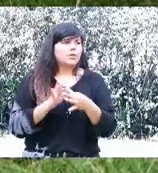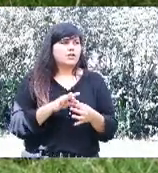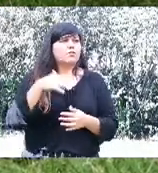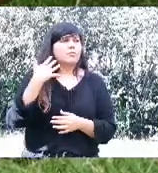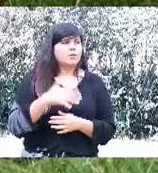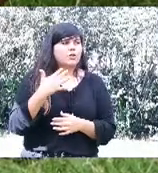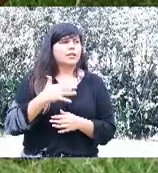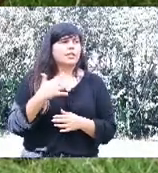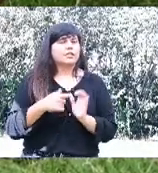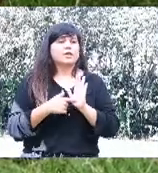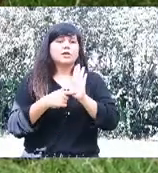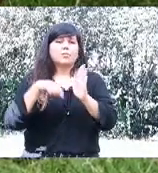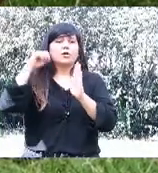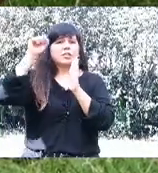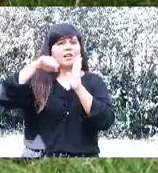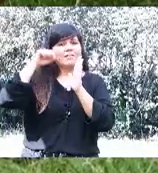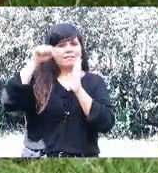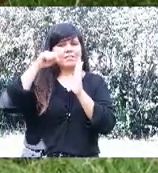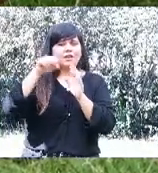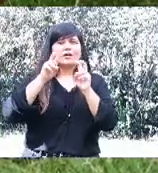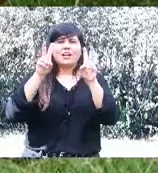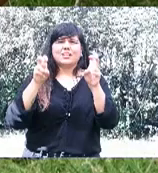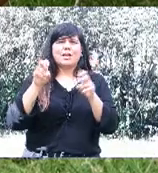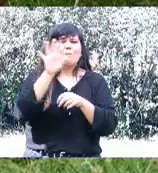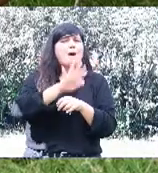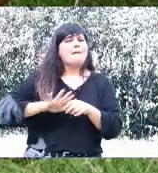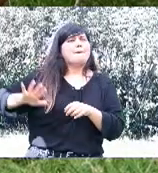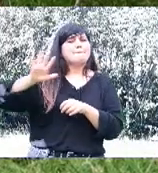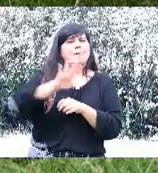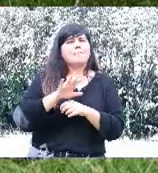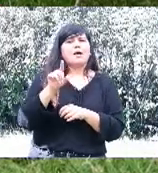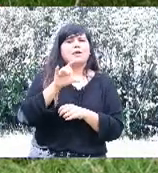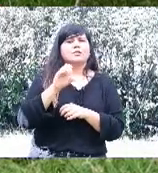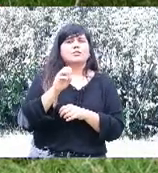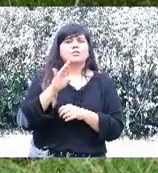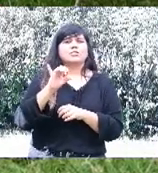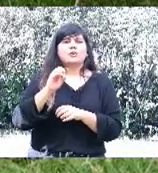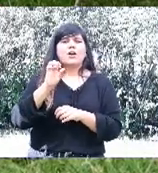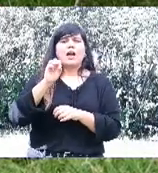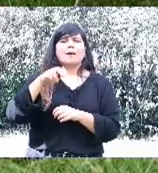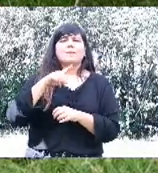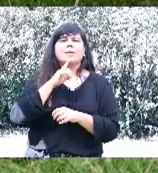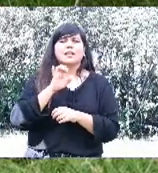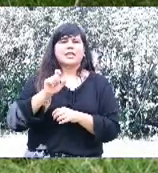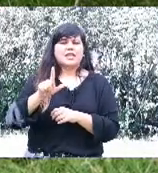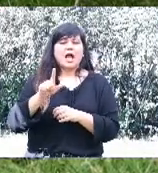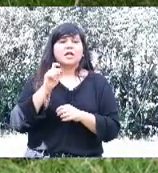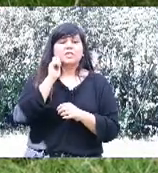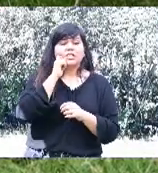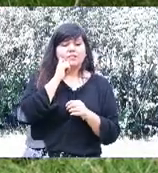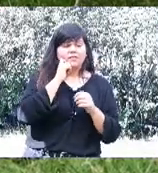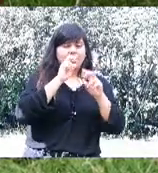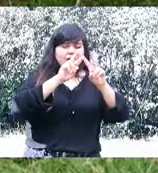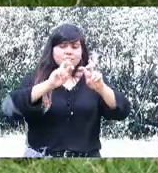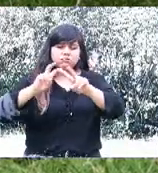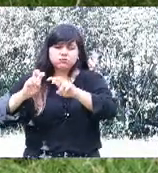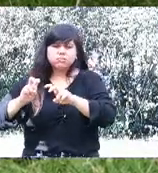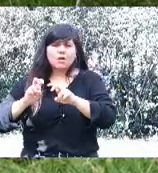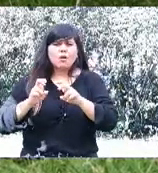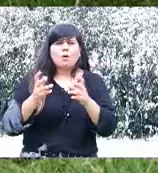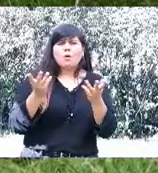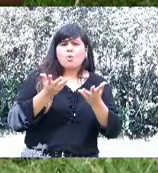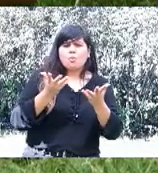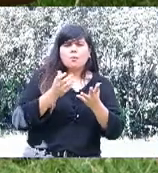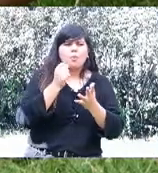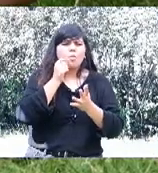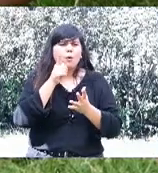salía ahí en el video el tema del mapa socioambiental de poder hacer un diagnóstico de Cuál es la situación de este territorio Cuáles son